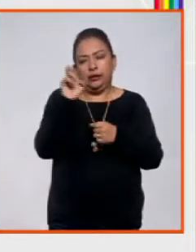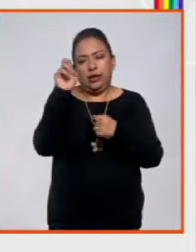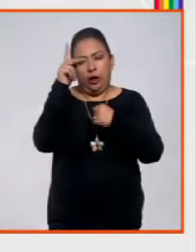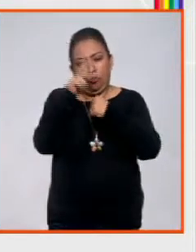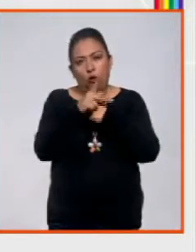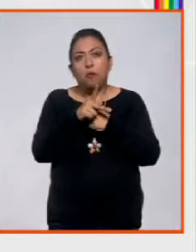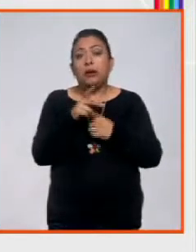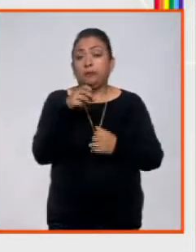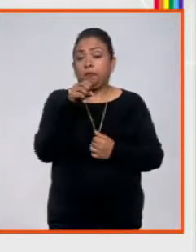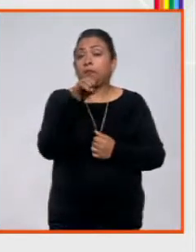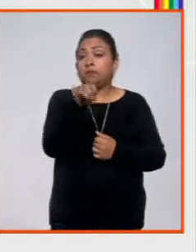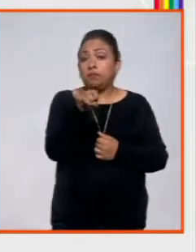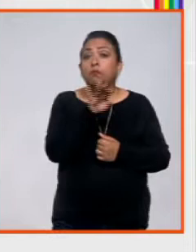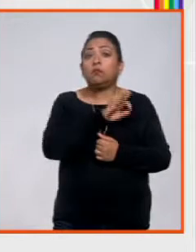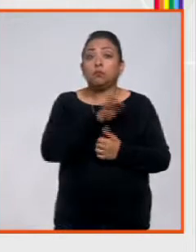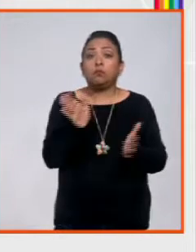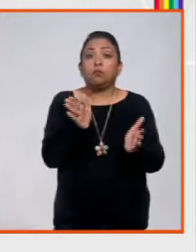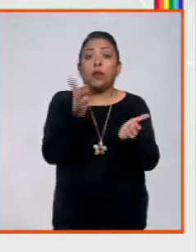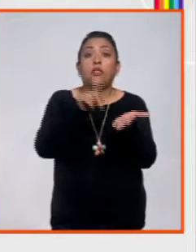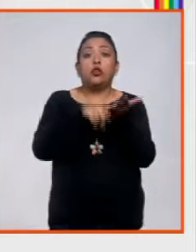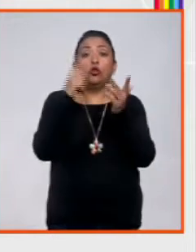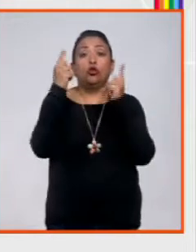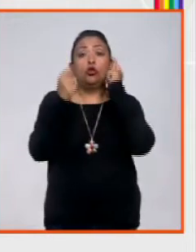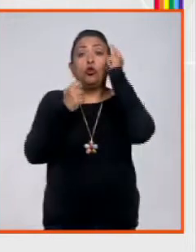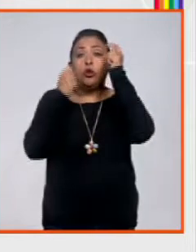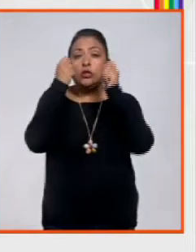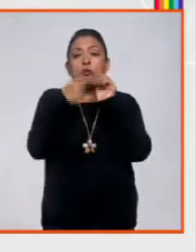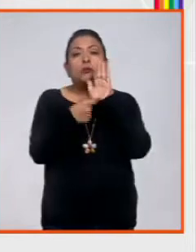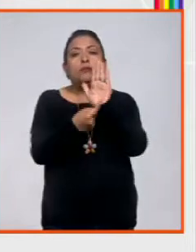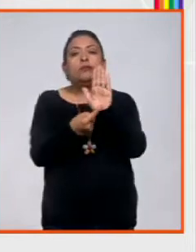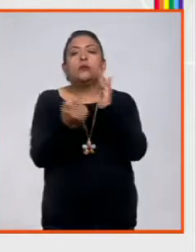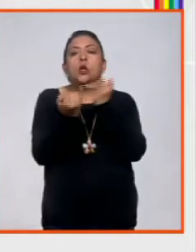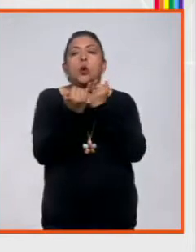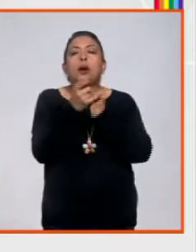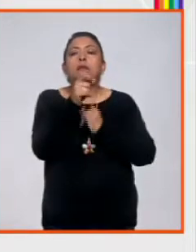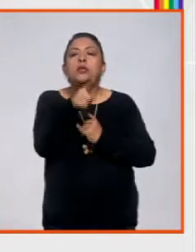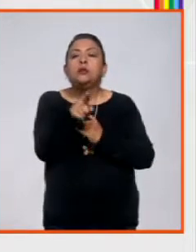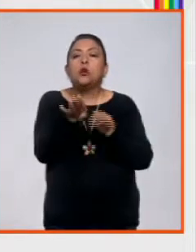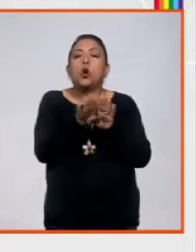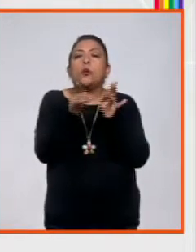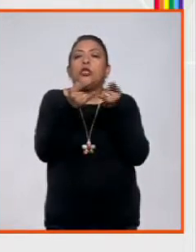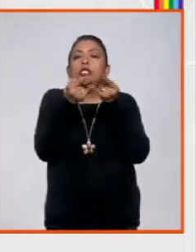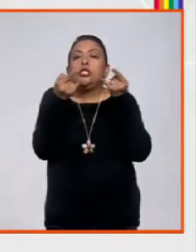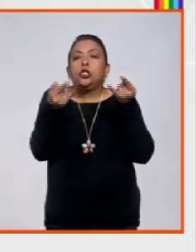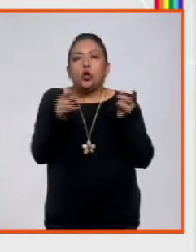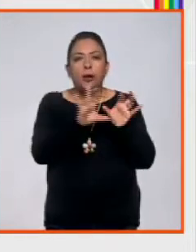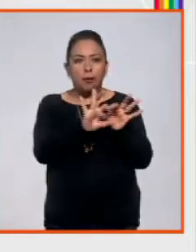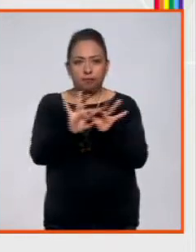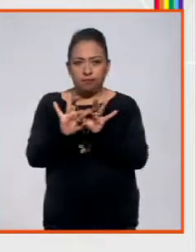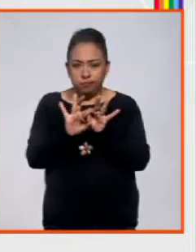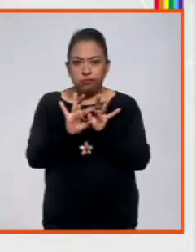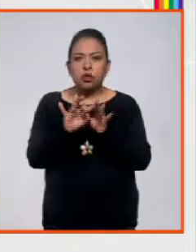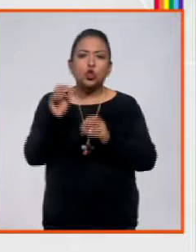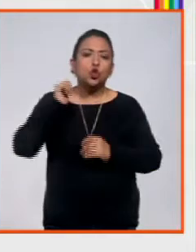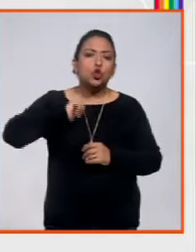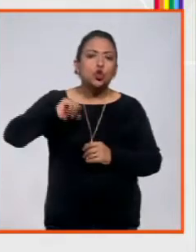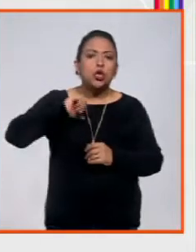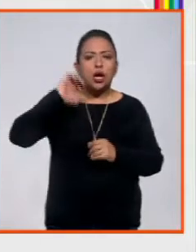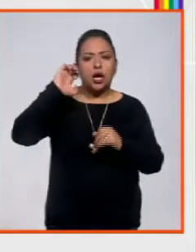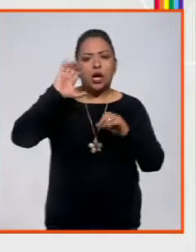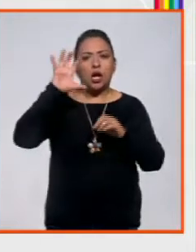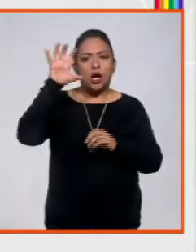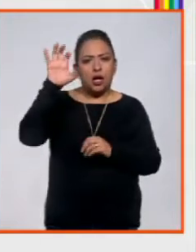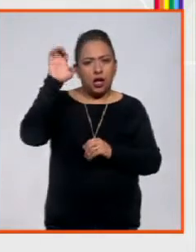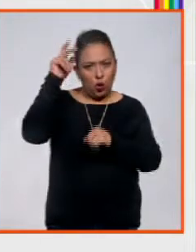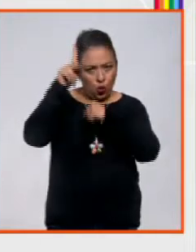sí potenciales en el turismo pero también es como refrendar de alguna manera esa historia común el 'viejo continente' a